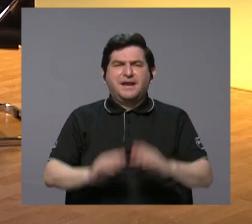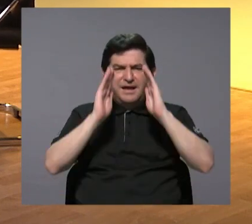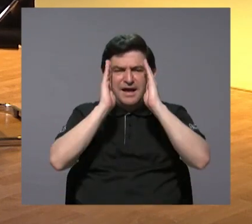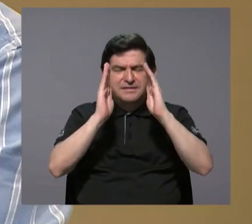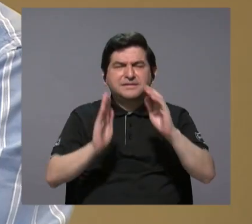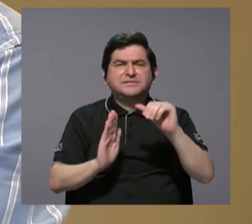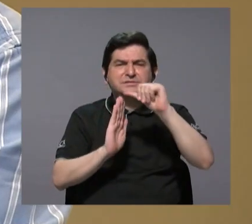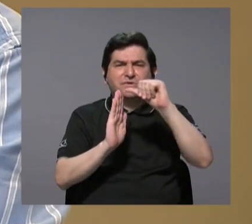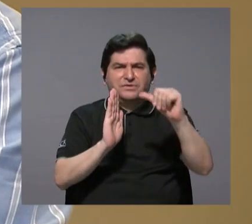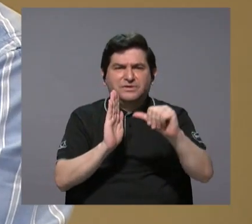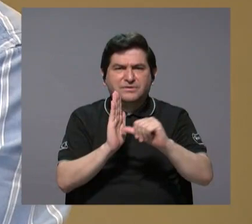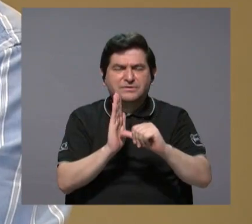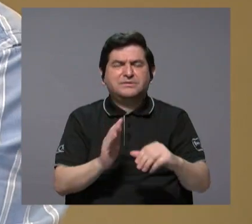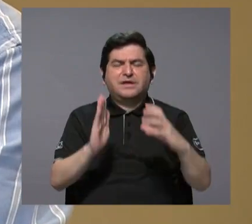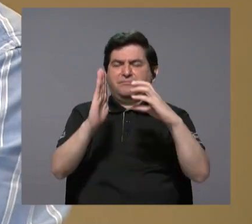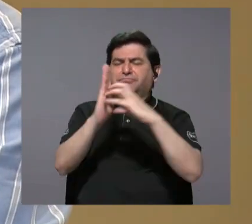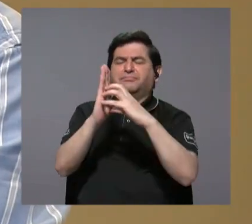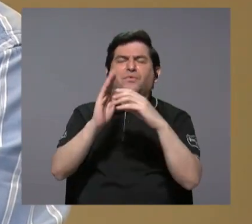sí son